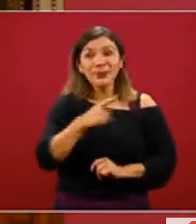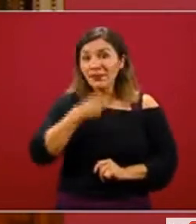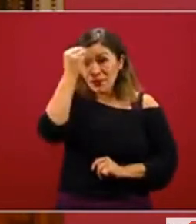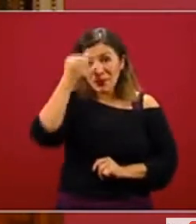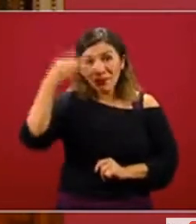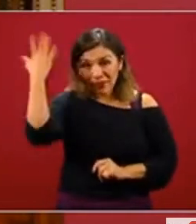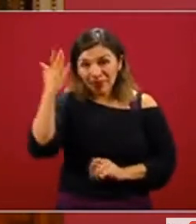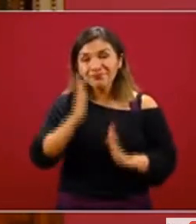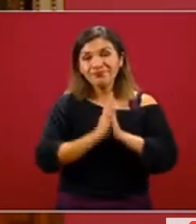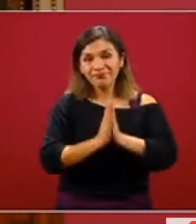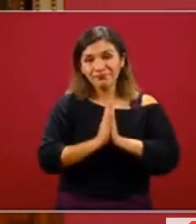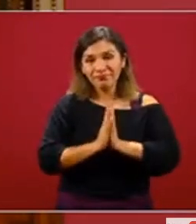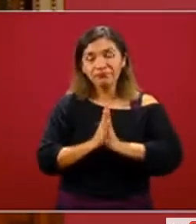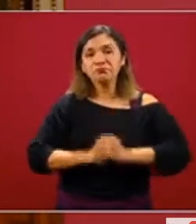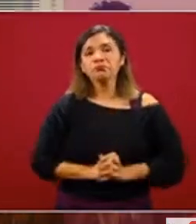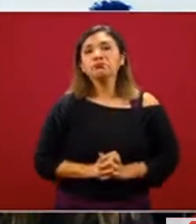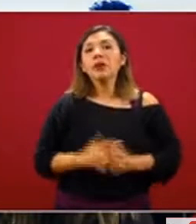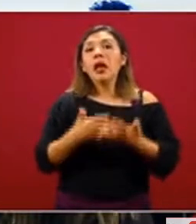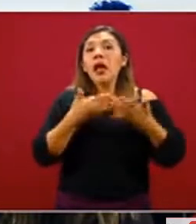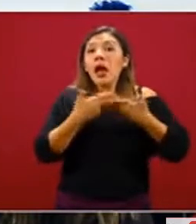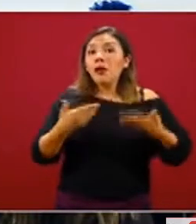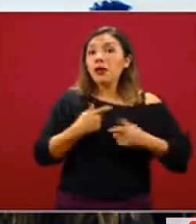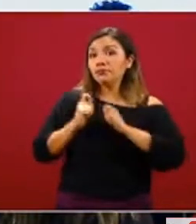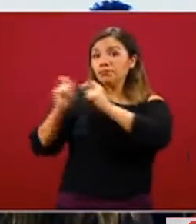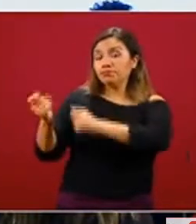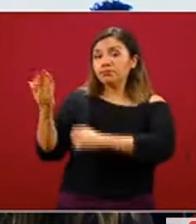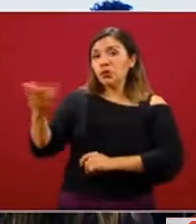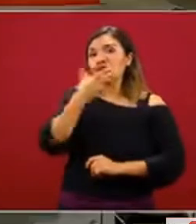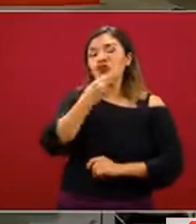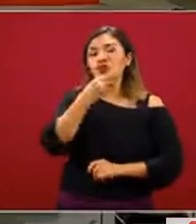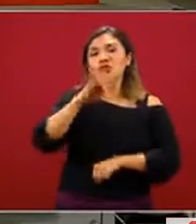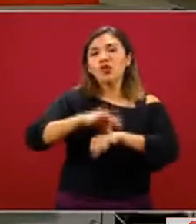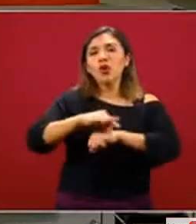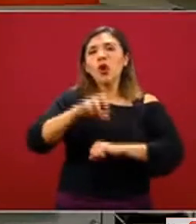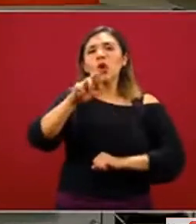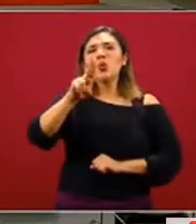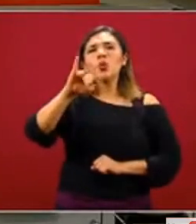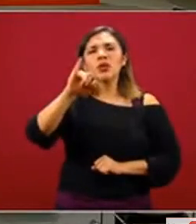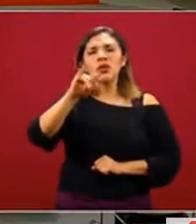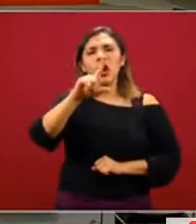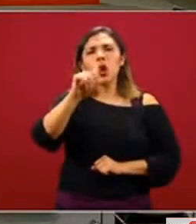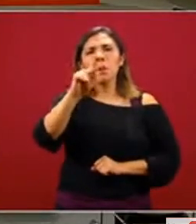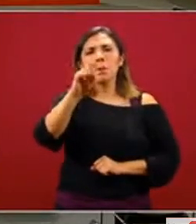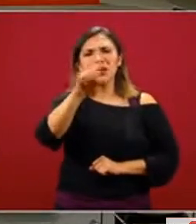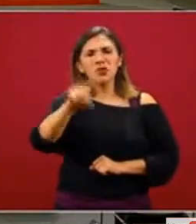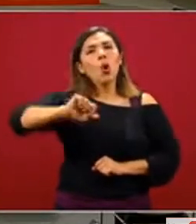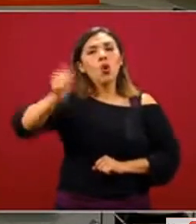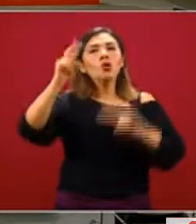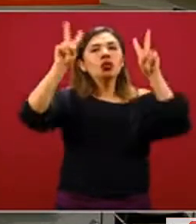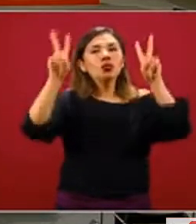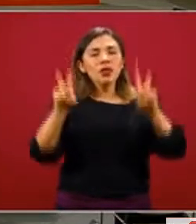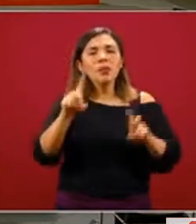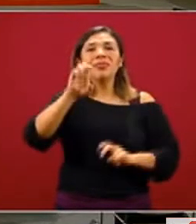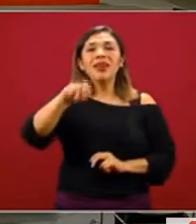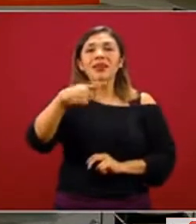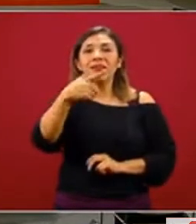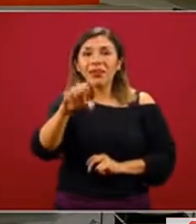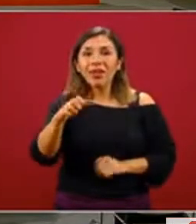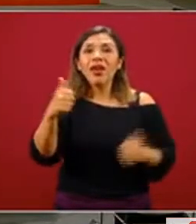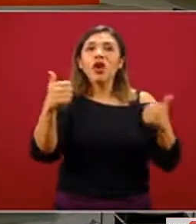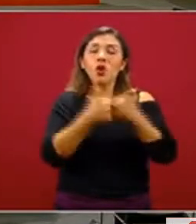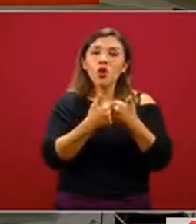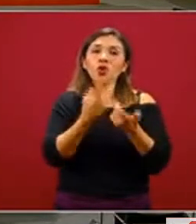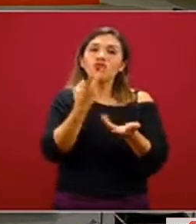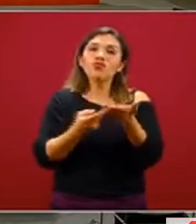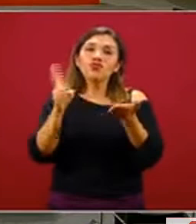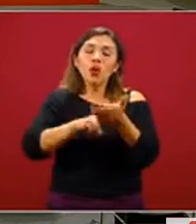favor. Le doy la palabra al doctor Ruy López Ridaura para que nos hable del otro tema, dengue y dengue COVID y las